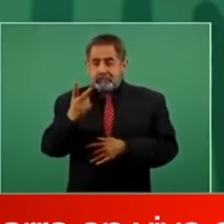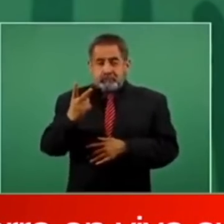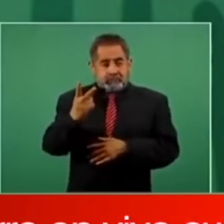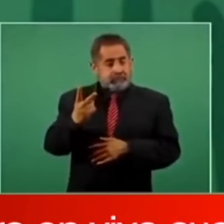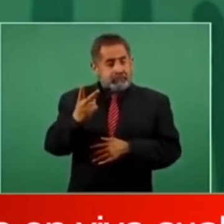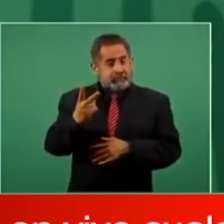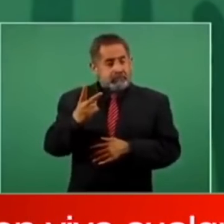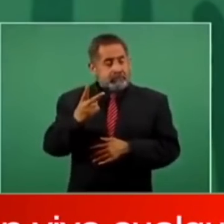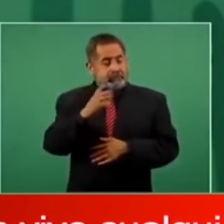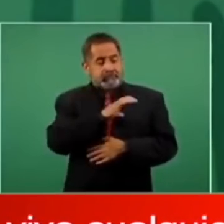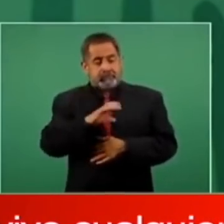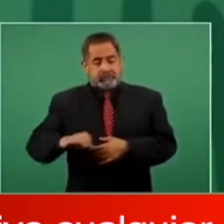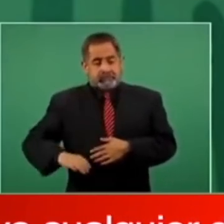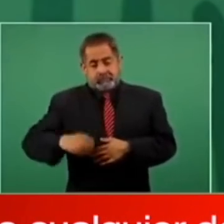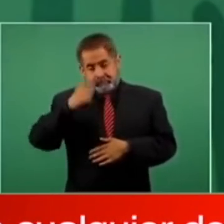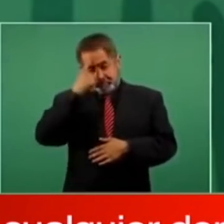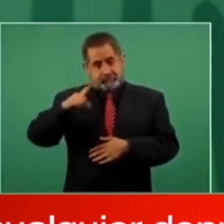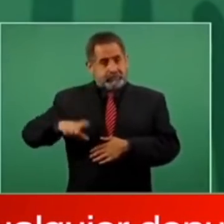dos